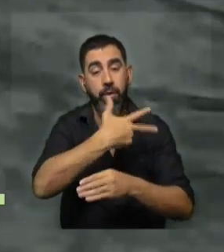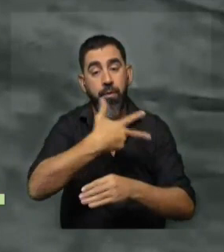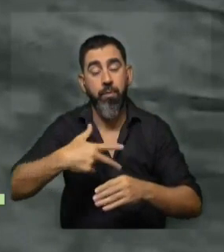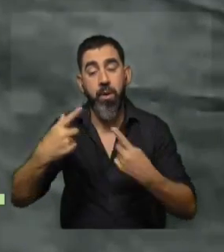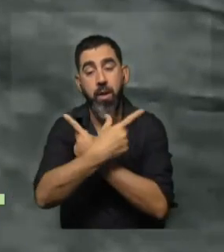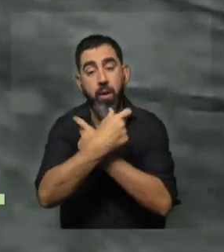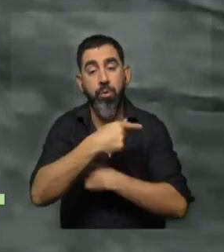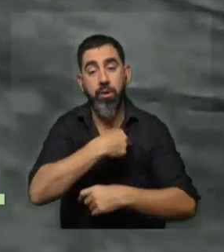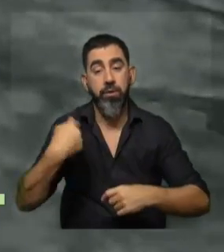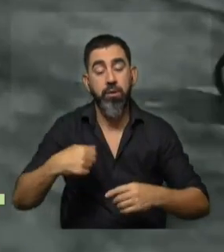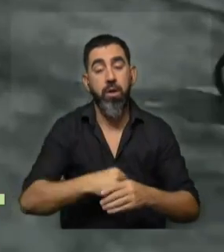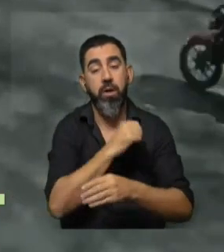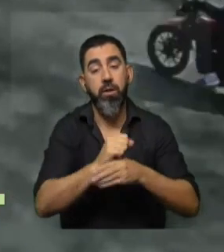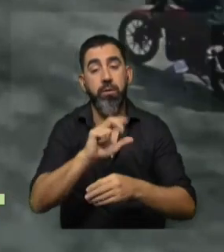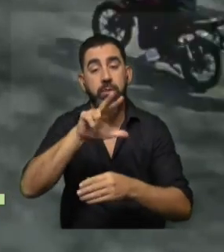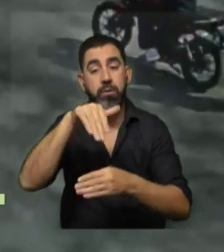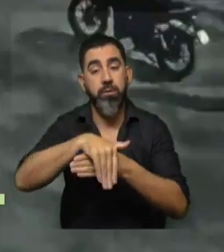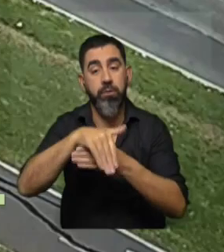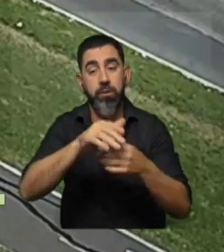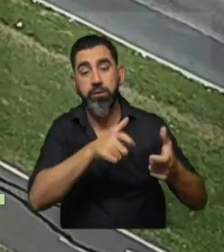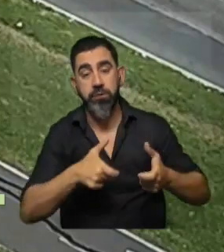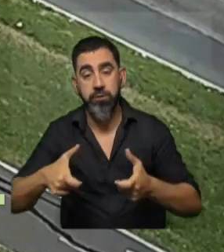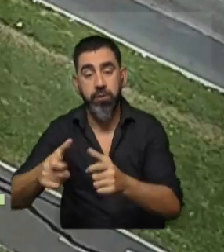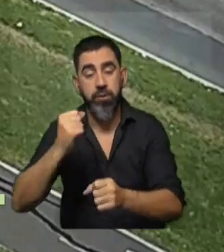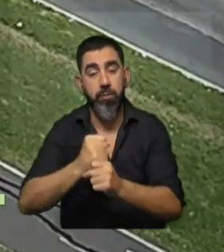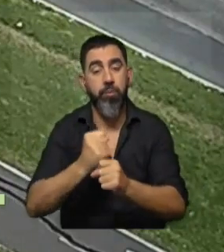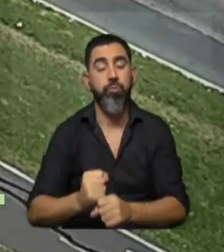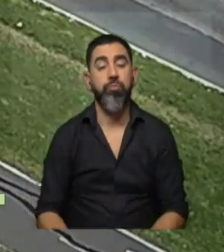Austria y China hasta las 15 horas hay obras de saneamiento